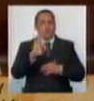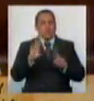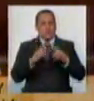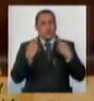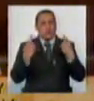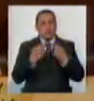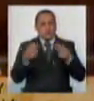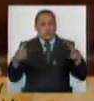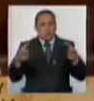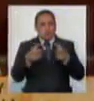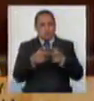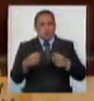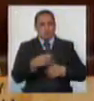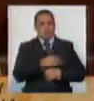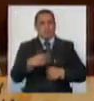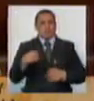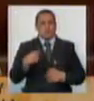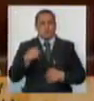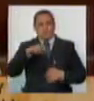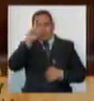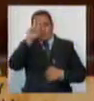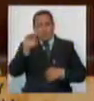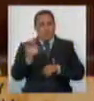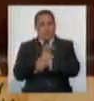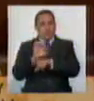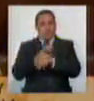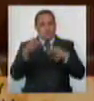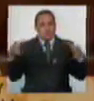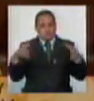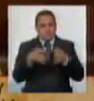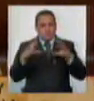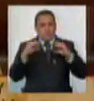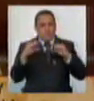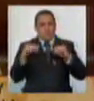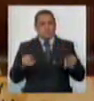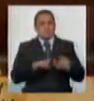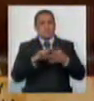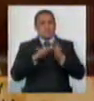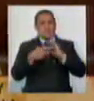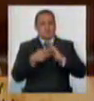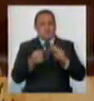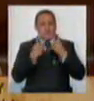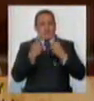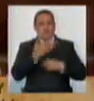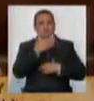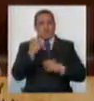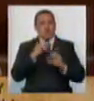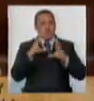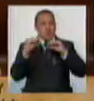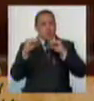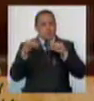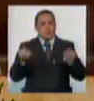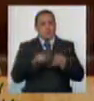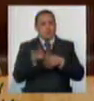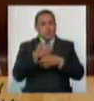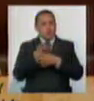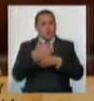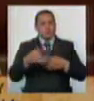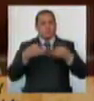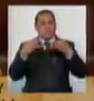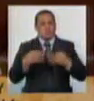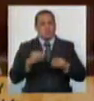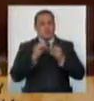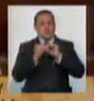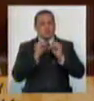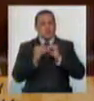reuniones de gabinete binacional entre el Perú y Ecuador, lo cual ha demostrado ser un mecanismo de diálogo y cooperación eficaz para